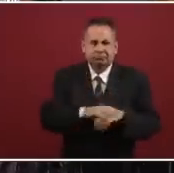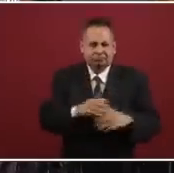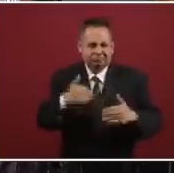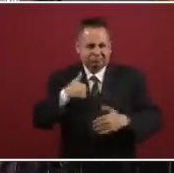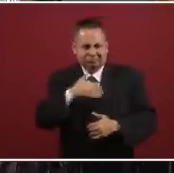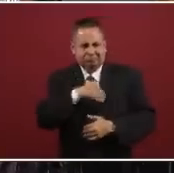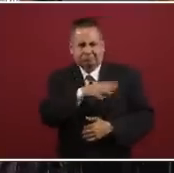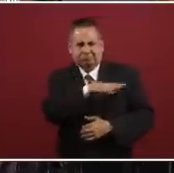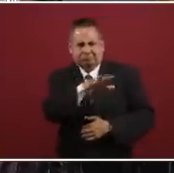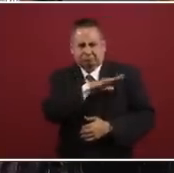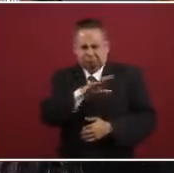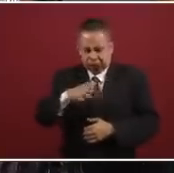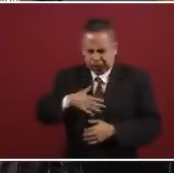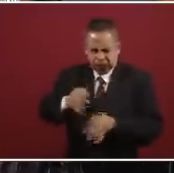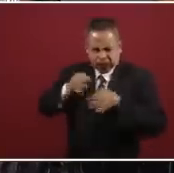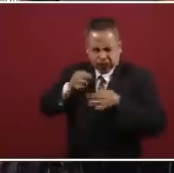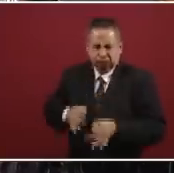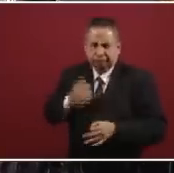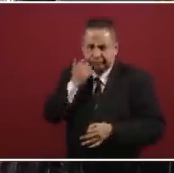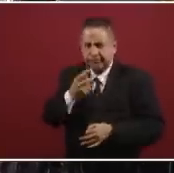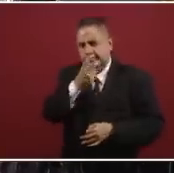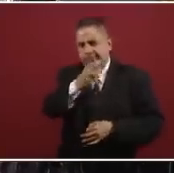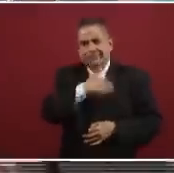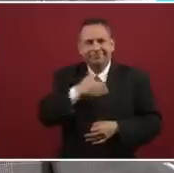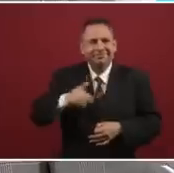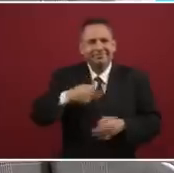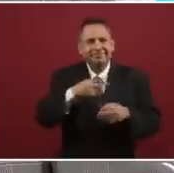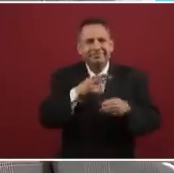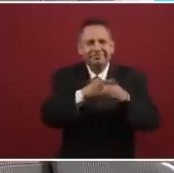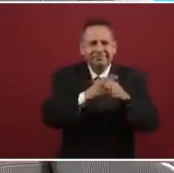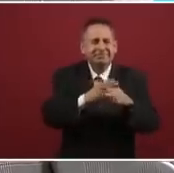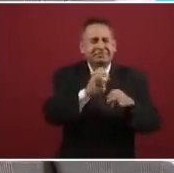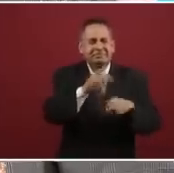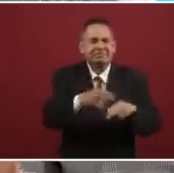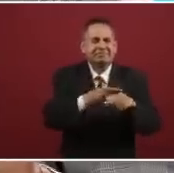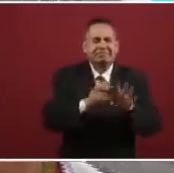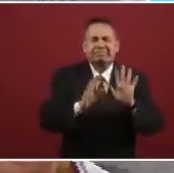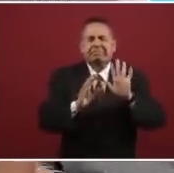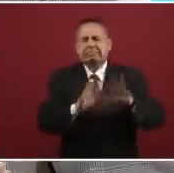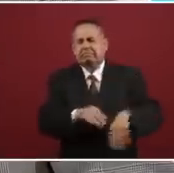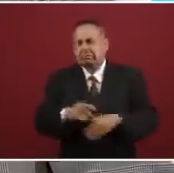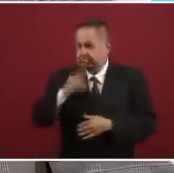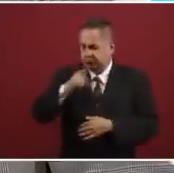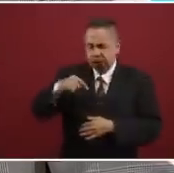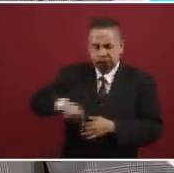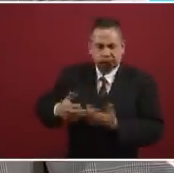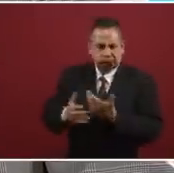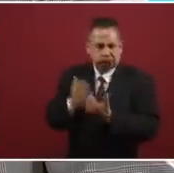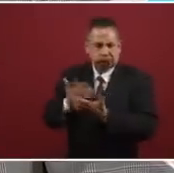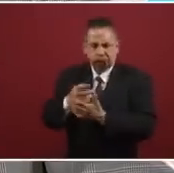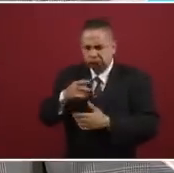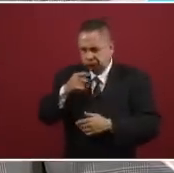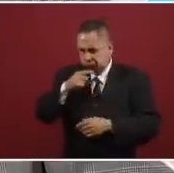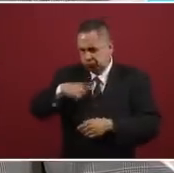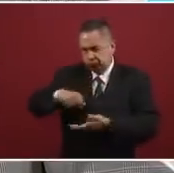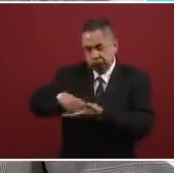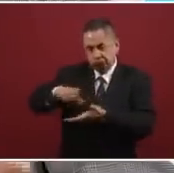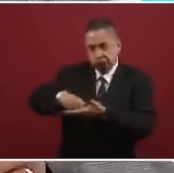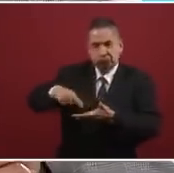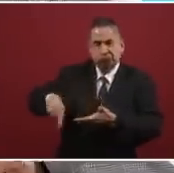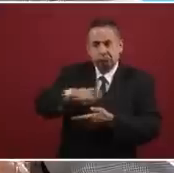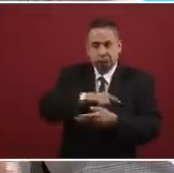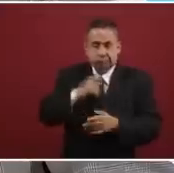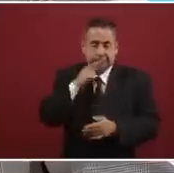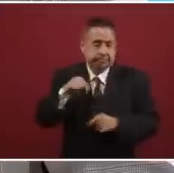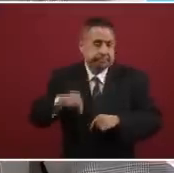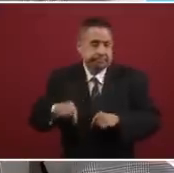para comer. Y entonces la pechuga con hueso y sin hueso ha aumentado su demanda en el mercado